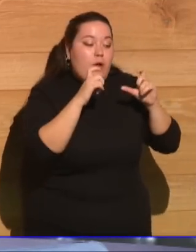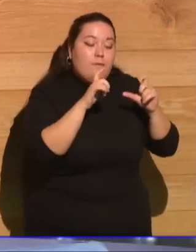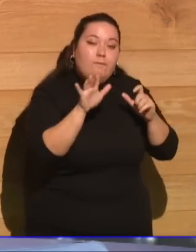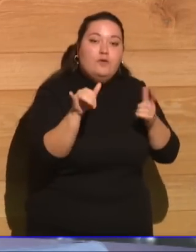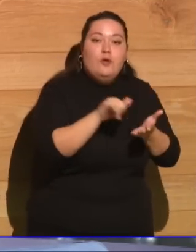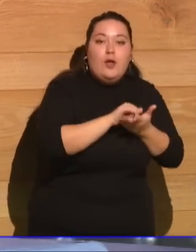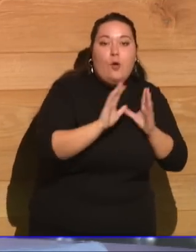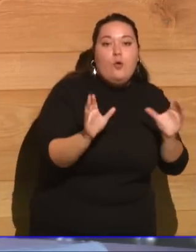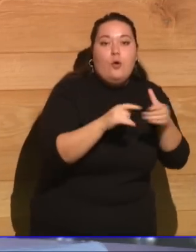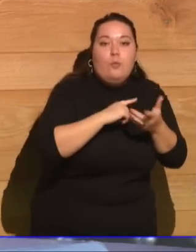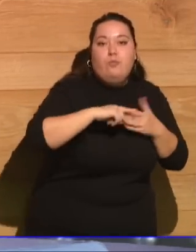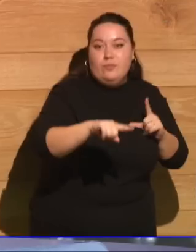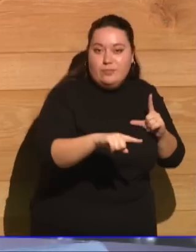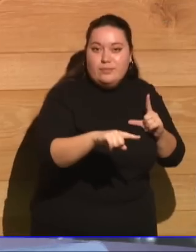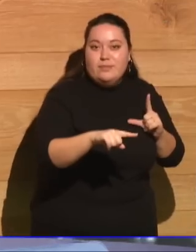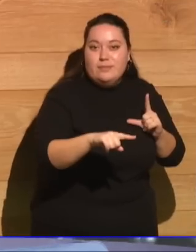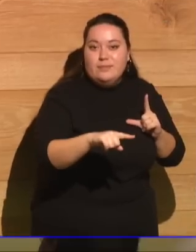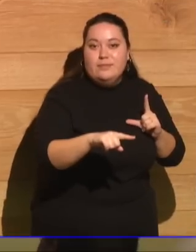después.